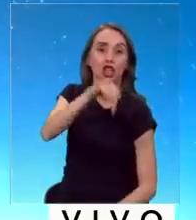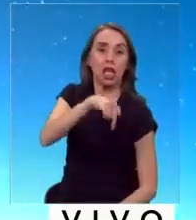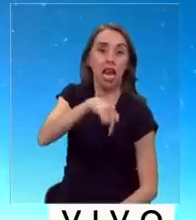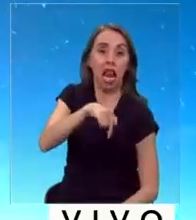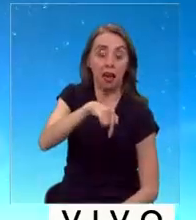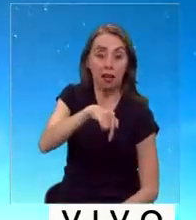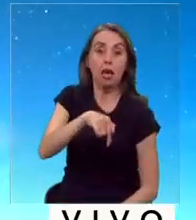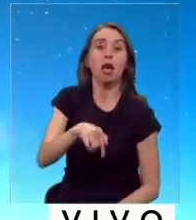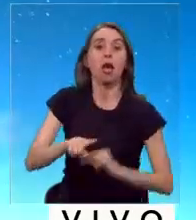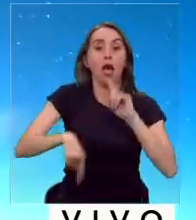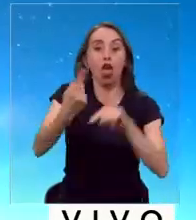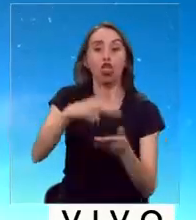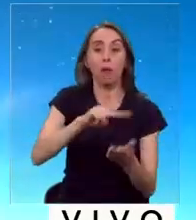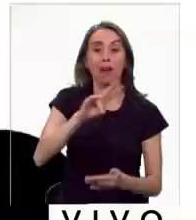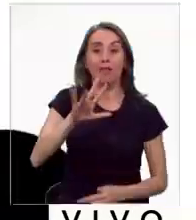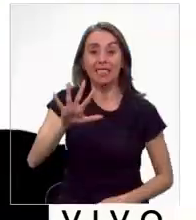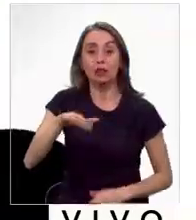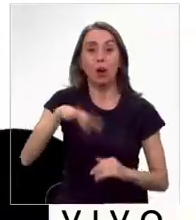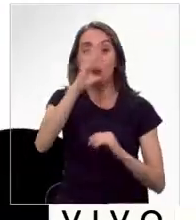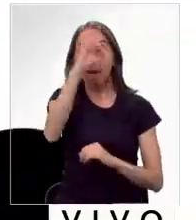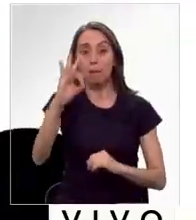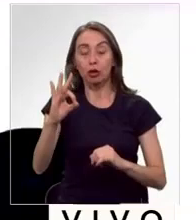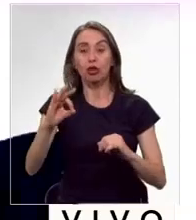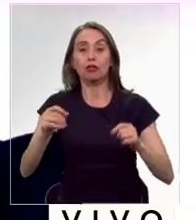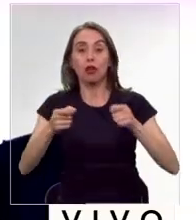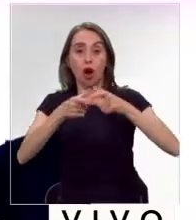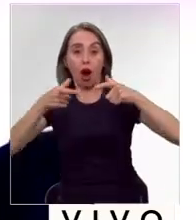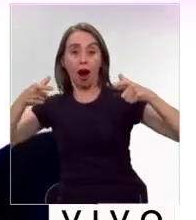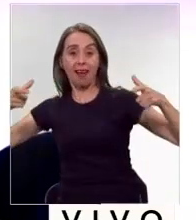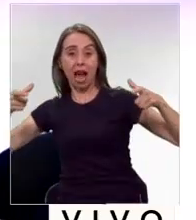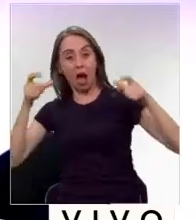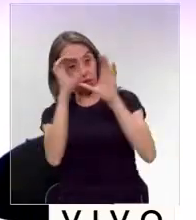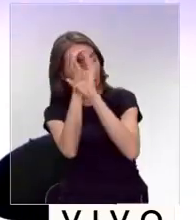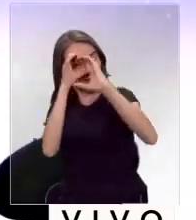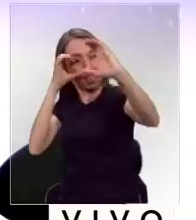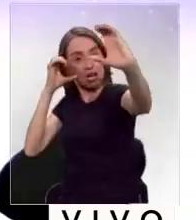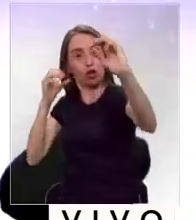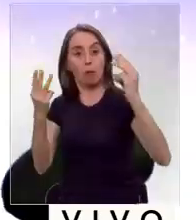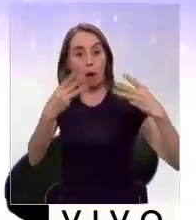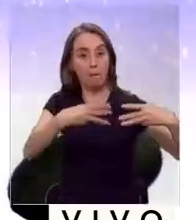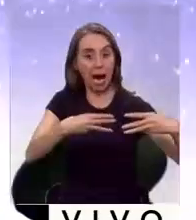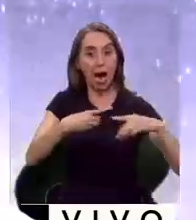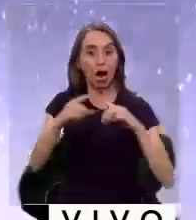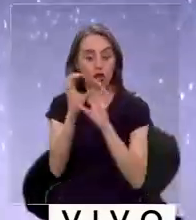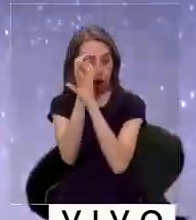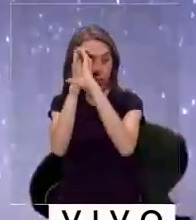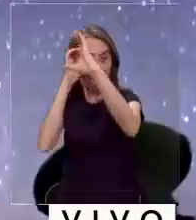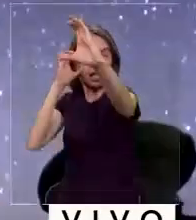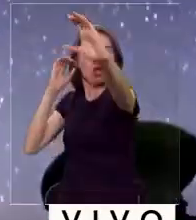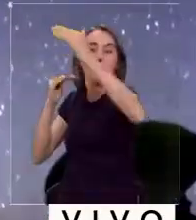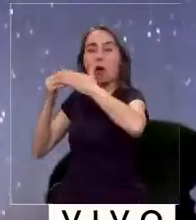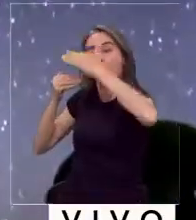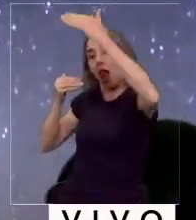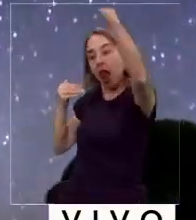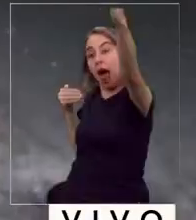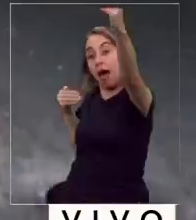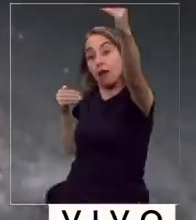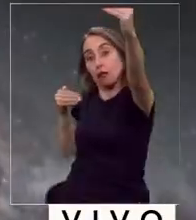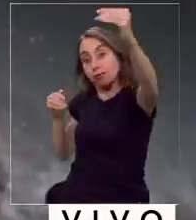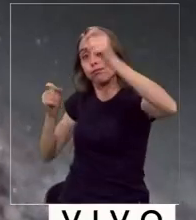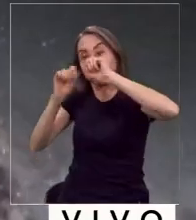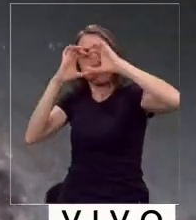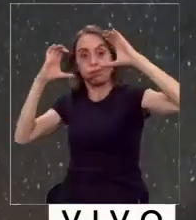se incrementará en 2025 cuando el telescopio gigante de Magallanes y el llamado telescopio extremadamente grande entren en